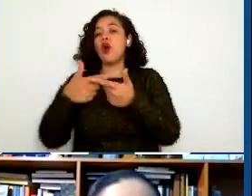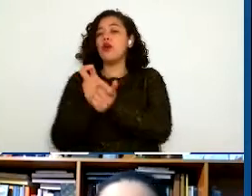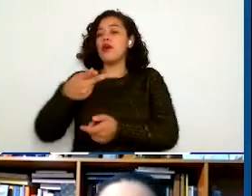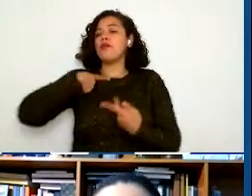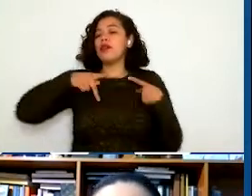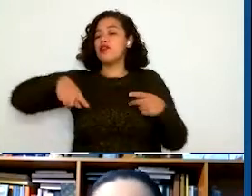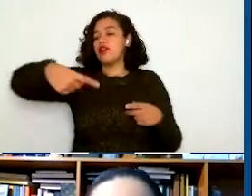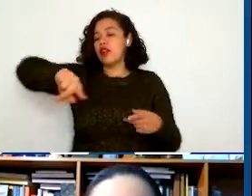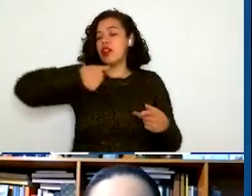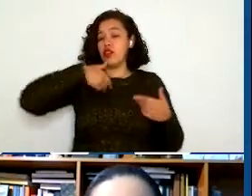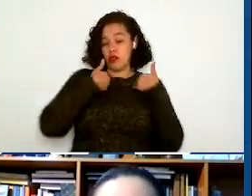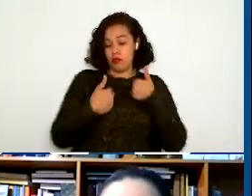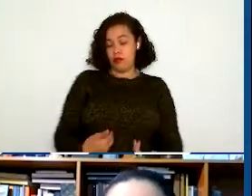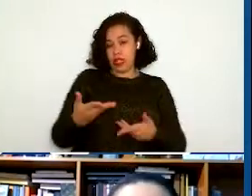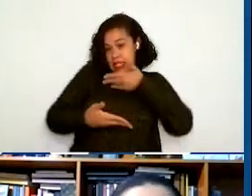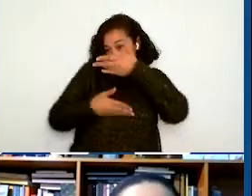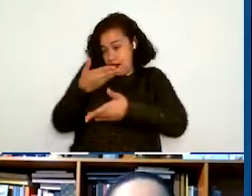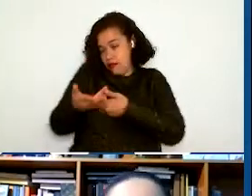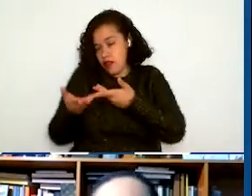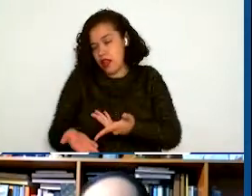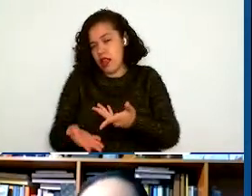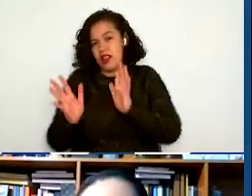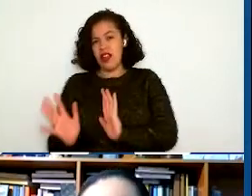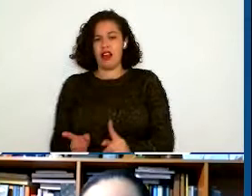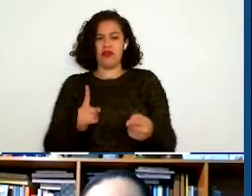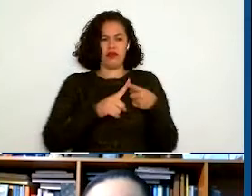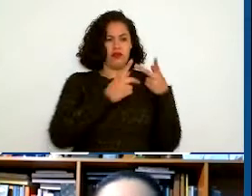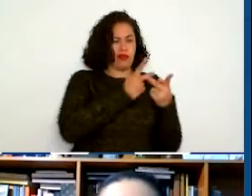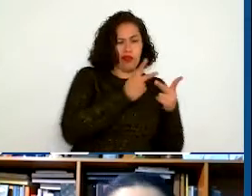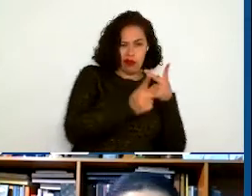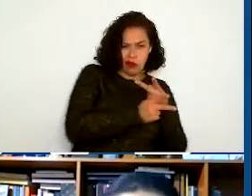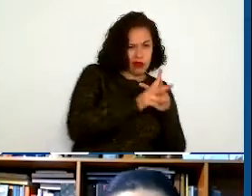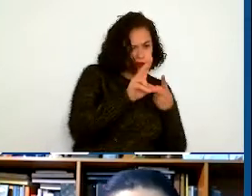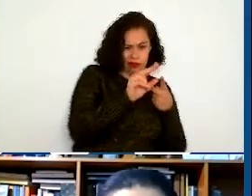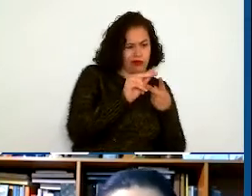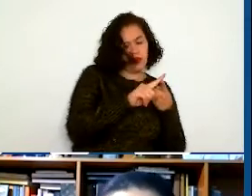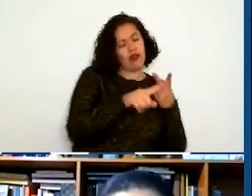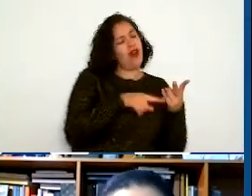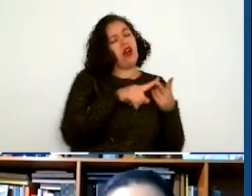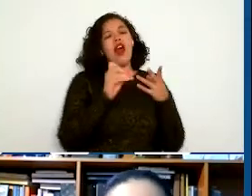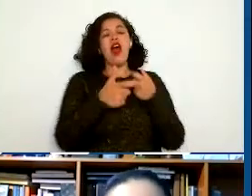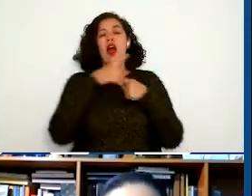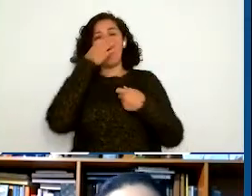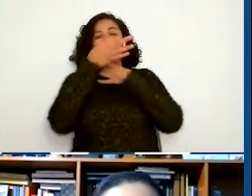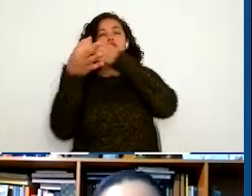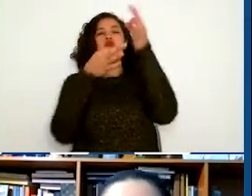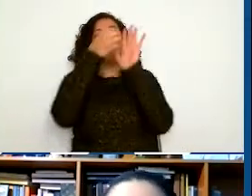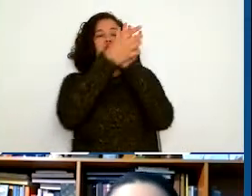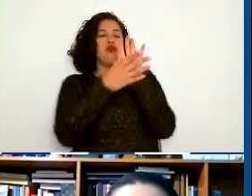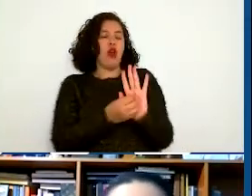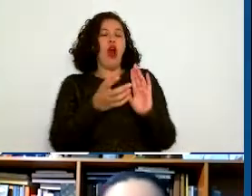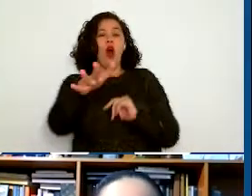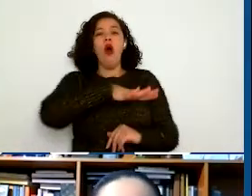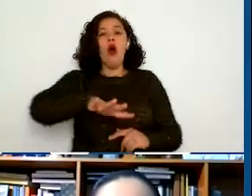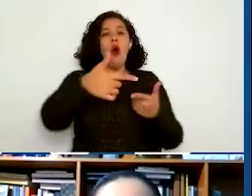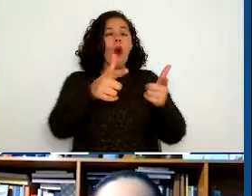momentos? Porque ahí ya no estamos hablando ni de un producto, ¿no? Ni de aspectos de marketing o en un mercado o en una